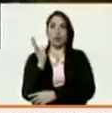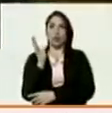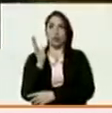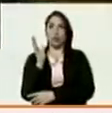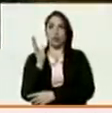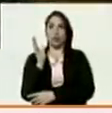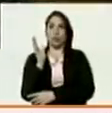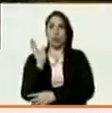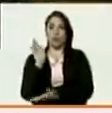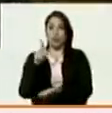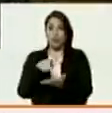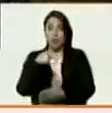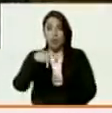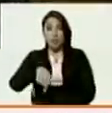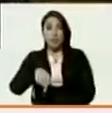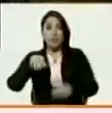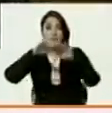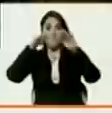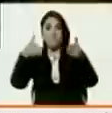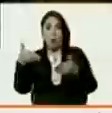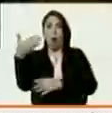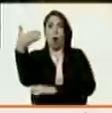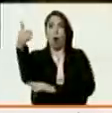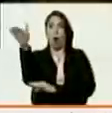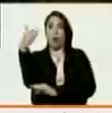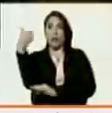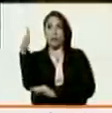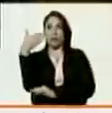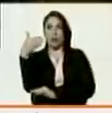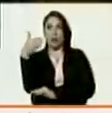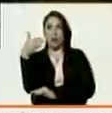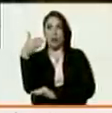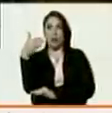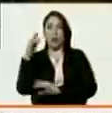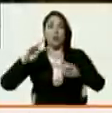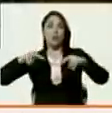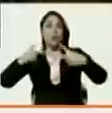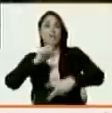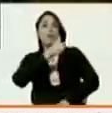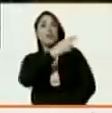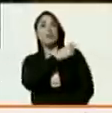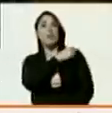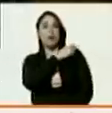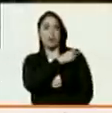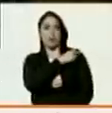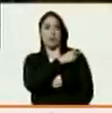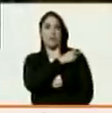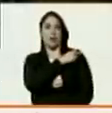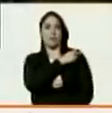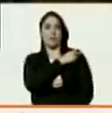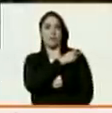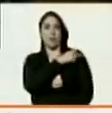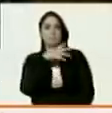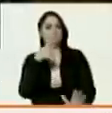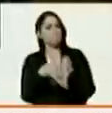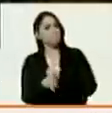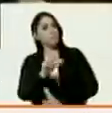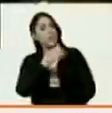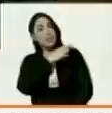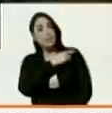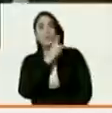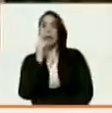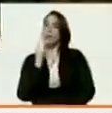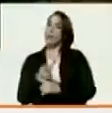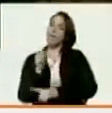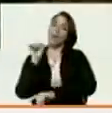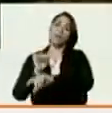aquí en la Asamblea Nacional, por la nueva directiva que tendrá que